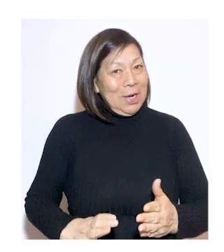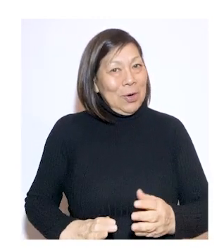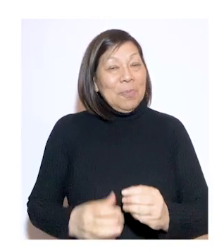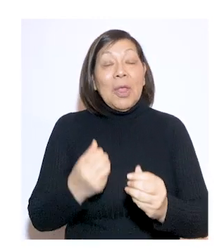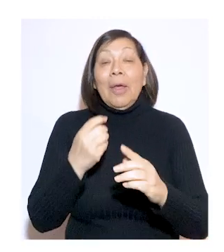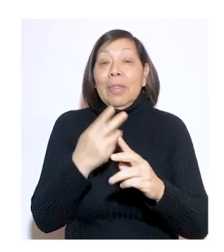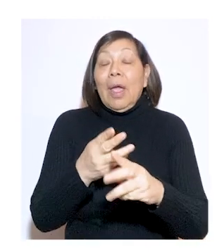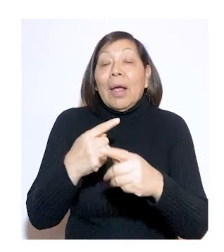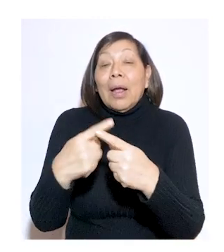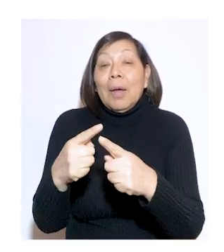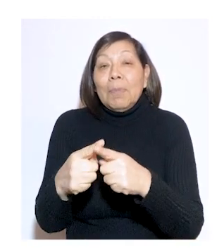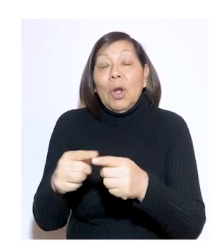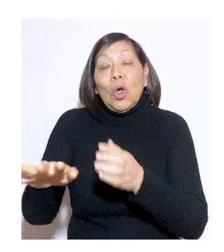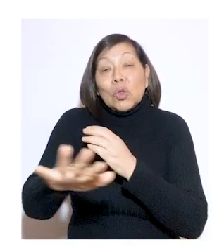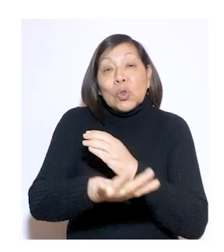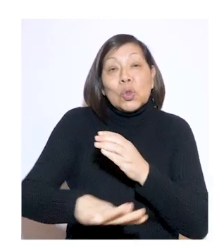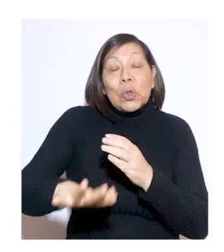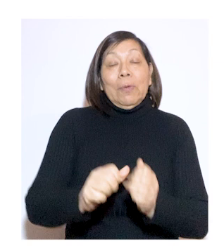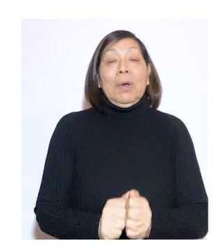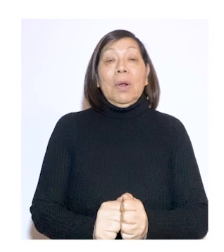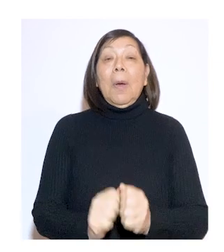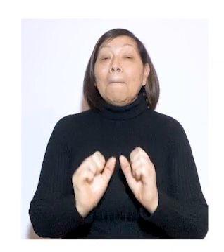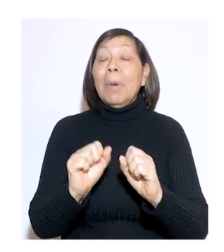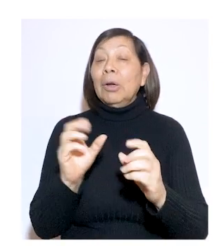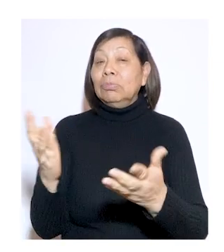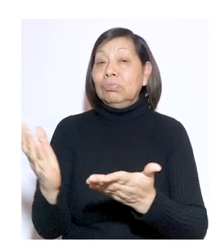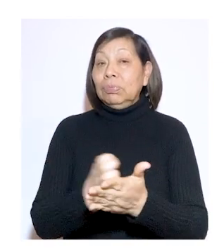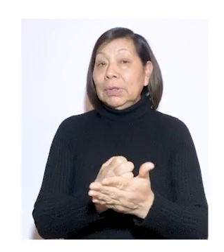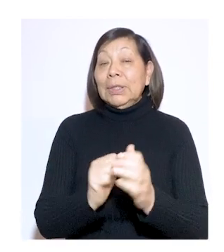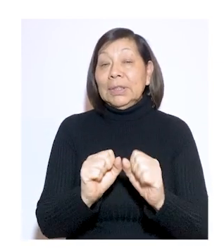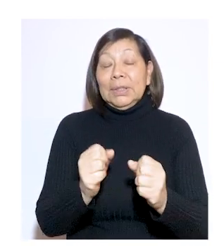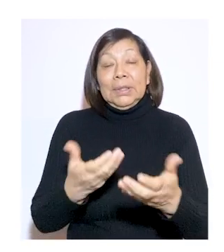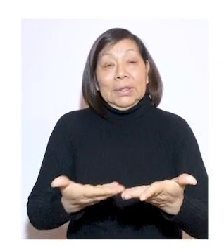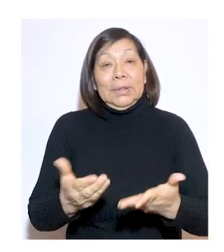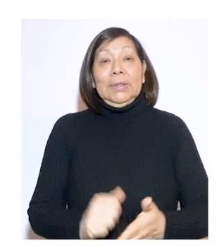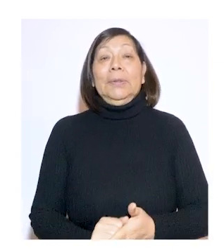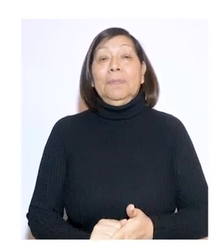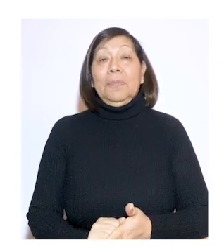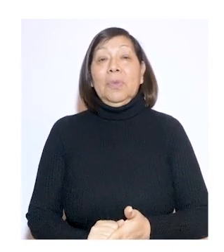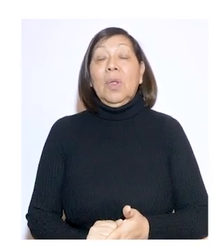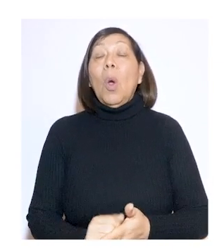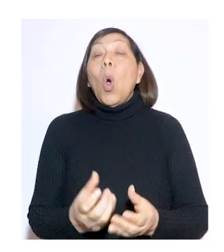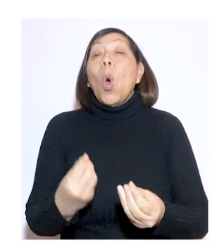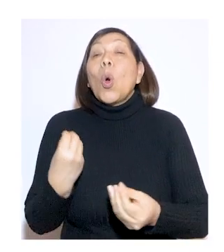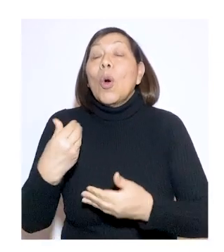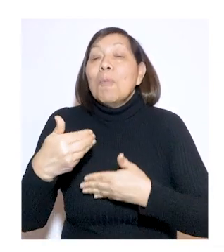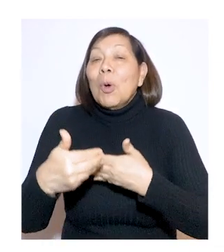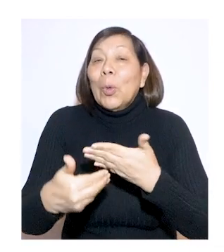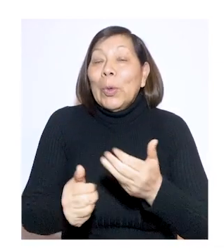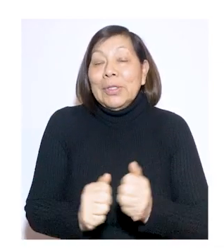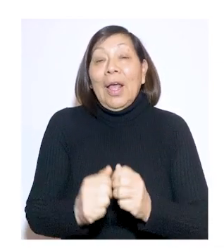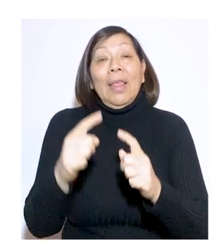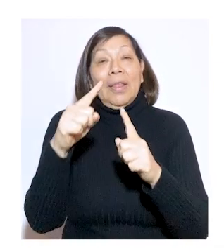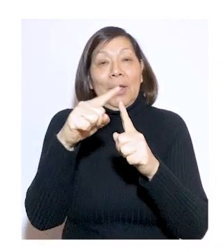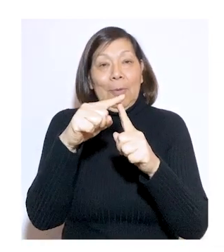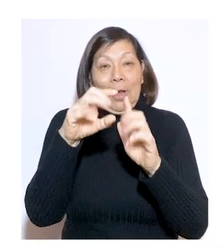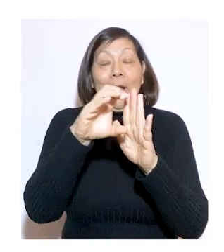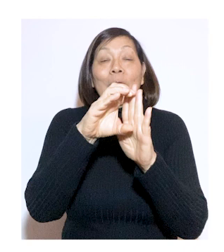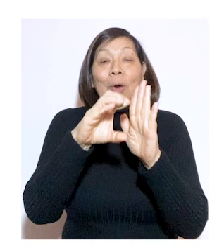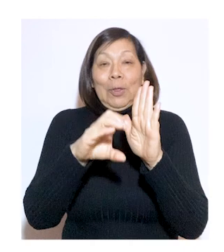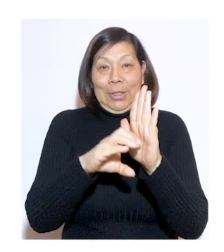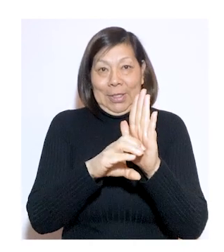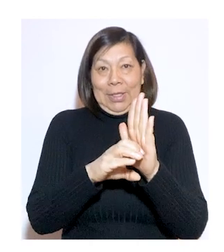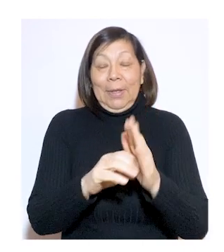el deber de variar la zonificación o para ignorar la que se hubiese realizado. En consecuencia, el Tribunal